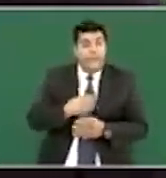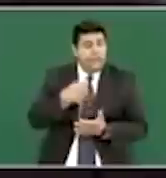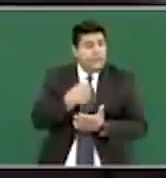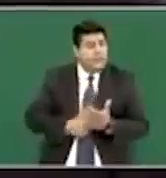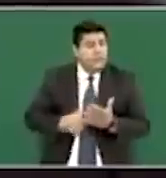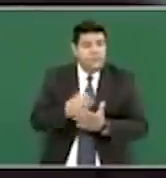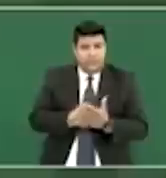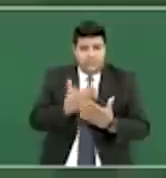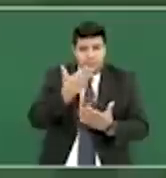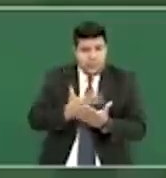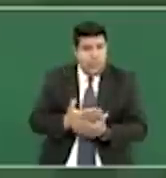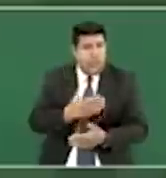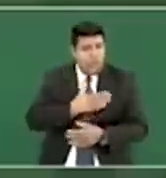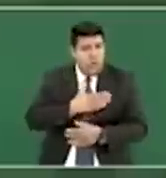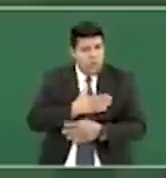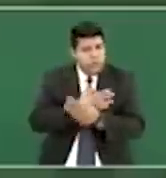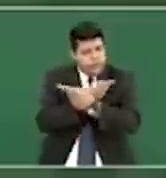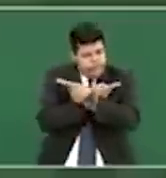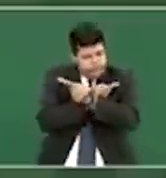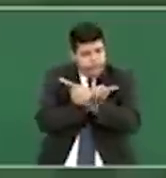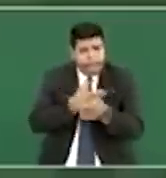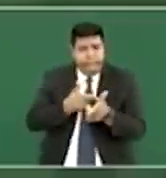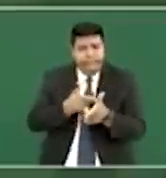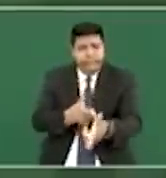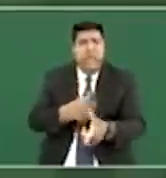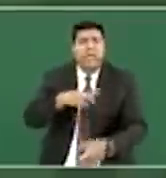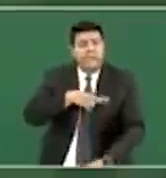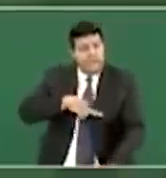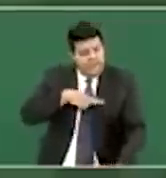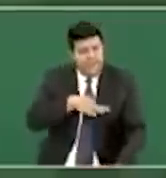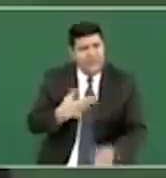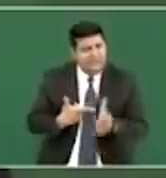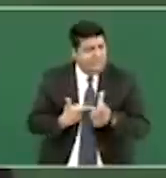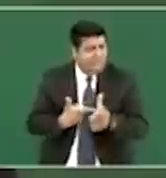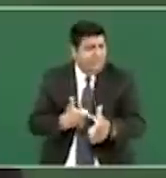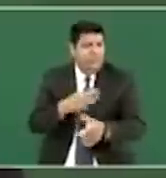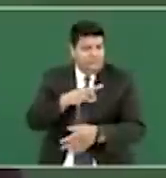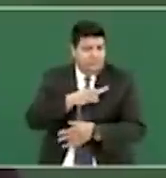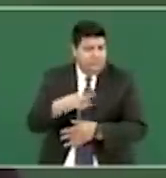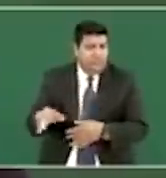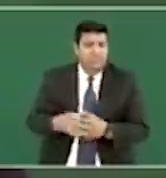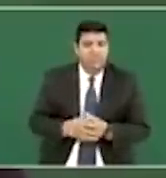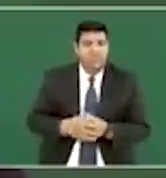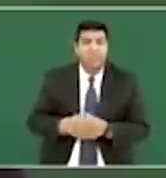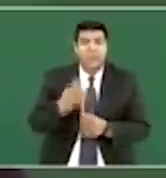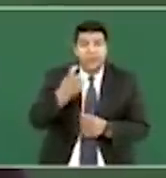siendo buenos podemos ser felices. Y este es un